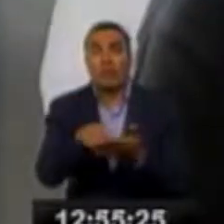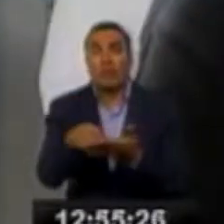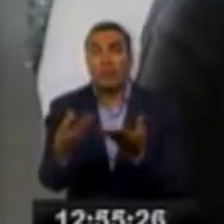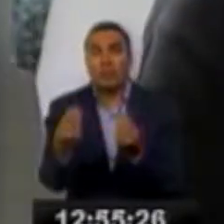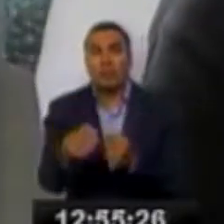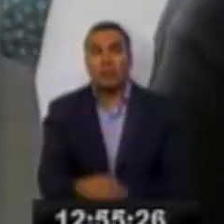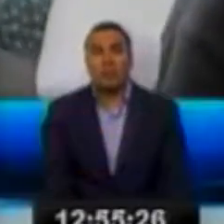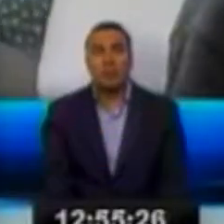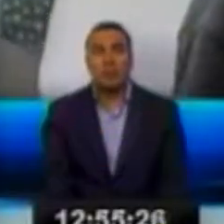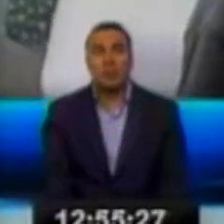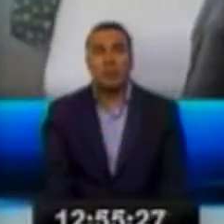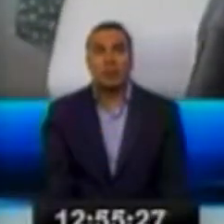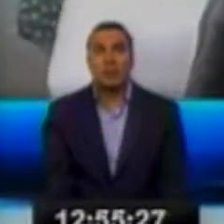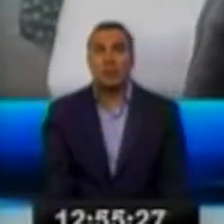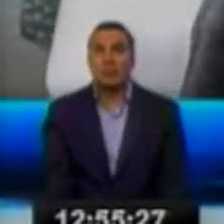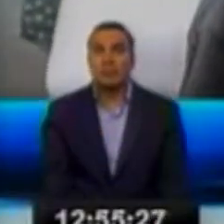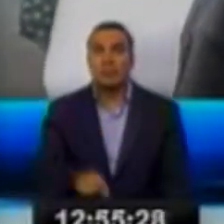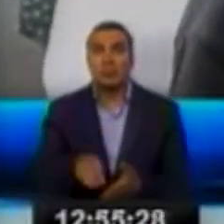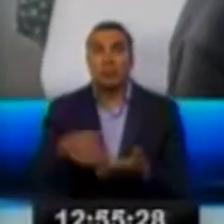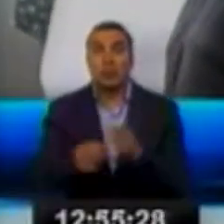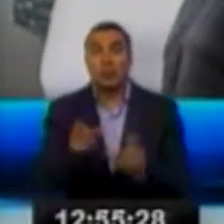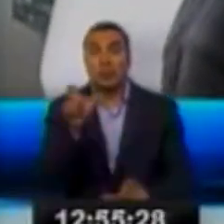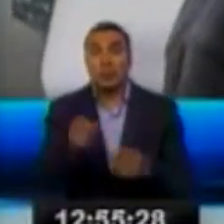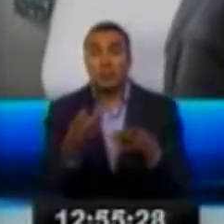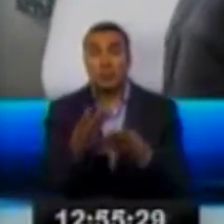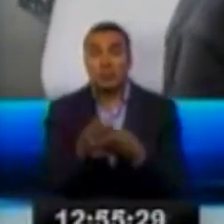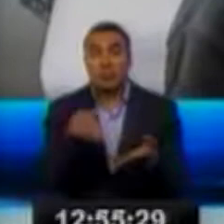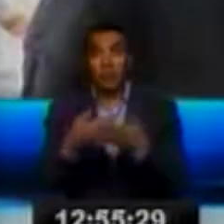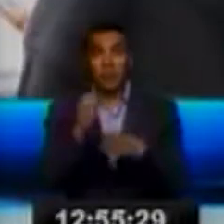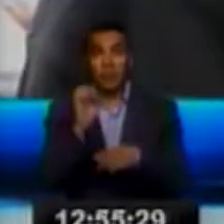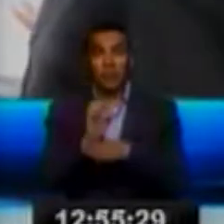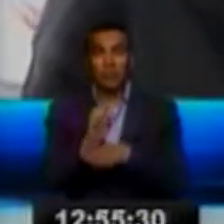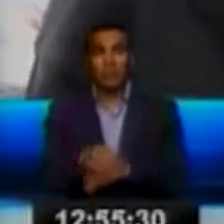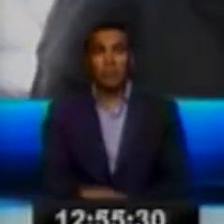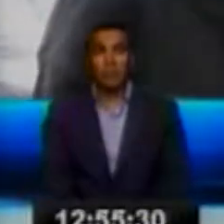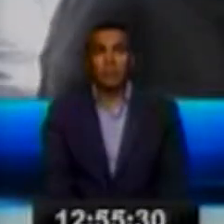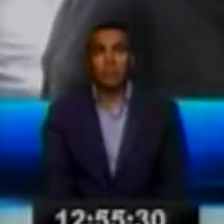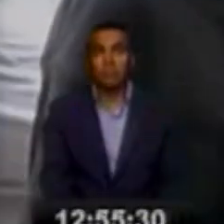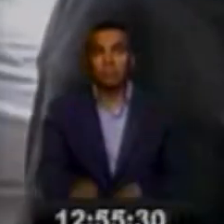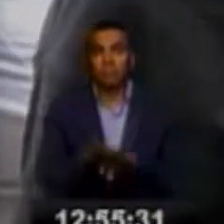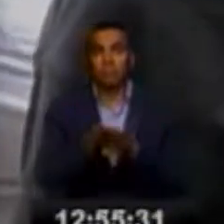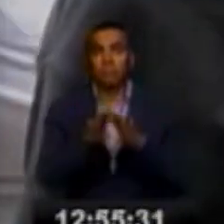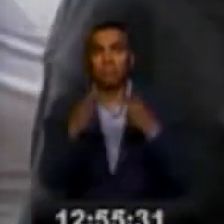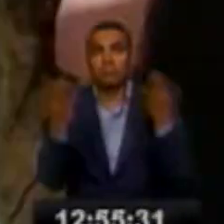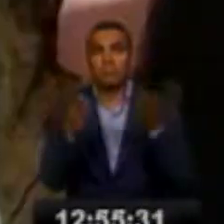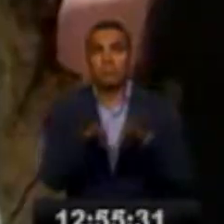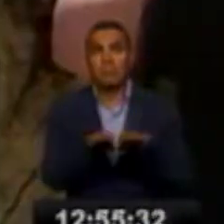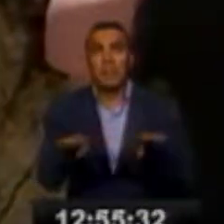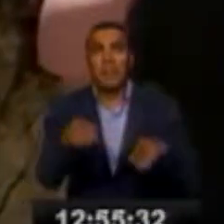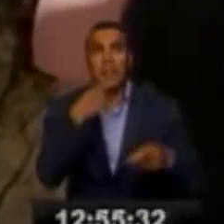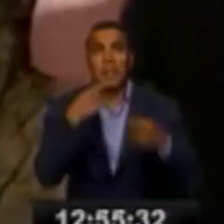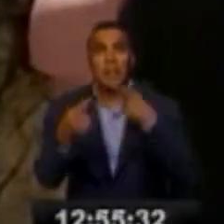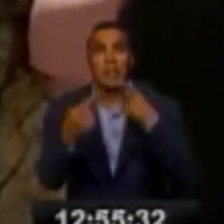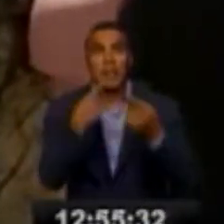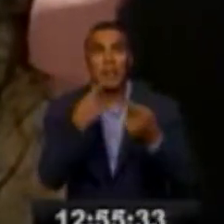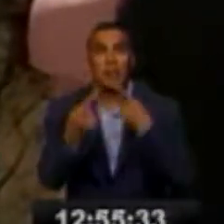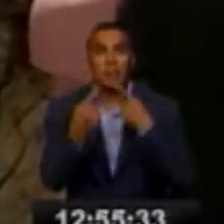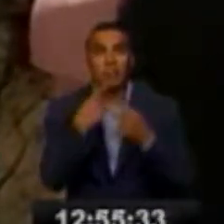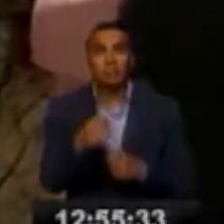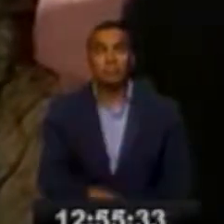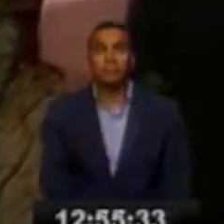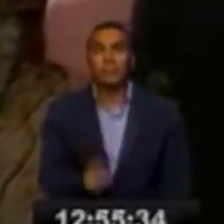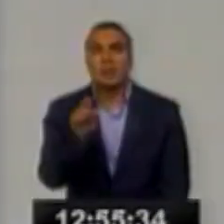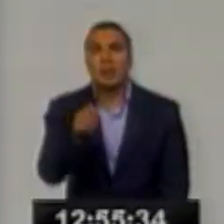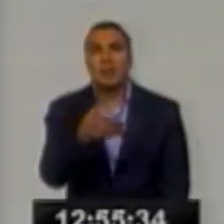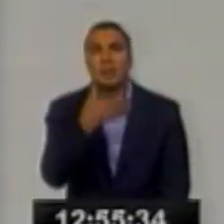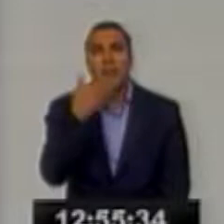la voluntad de todos los centros carcelarios a nivel nacional, se abra la mesa de diálogo. Lo único que piden es la mejora del